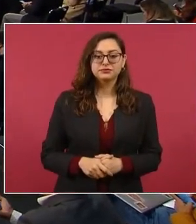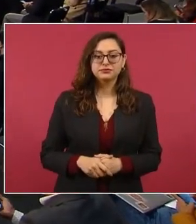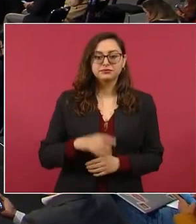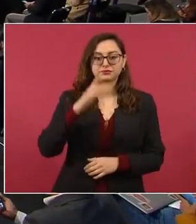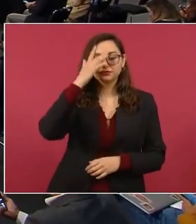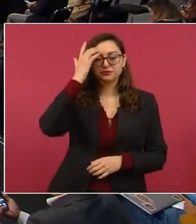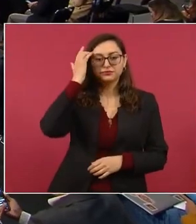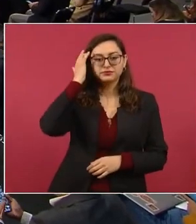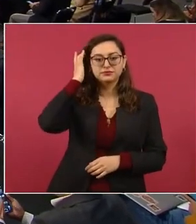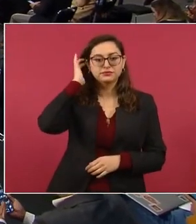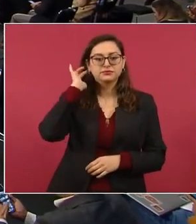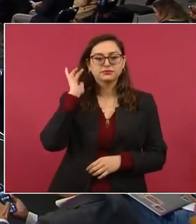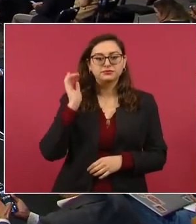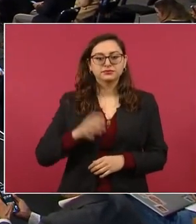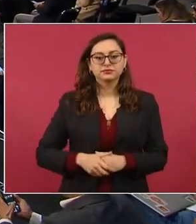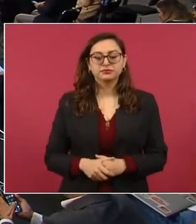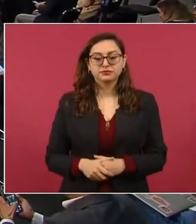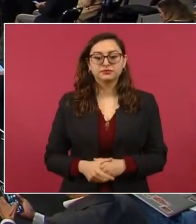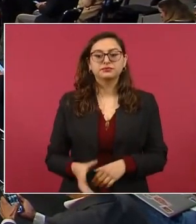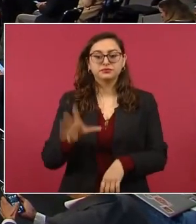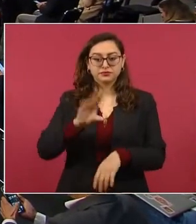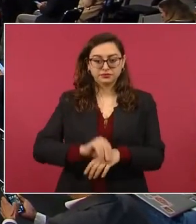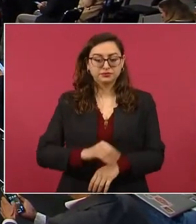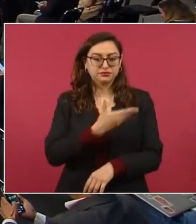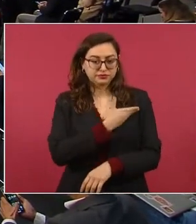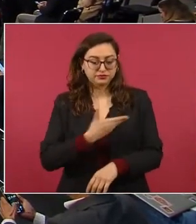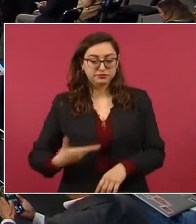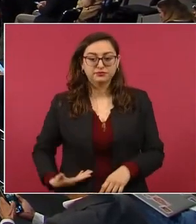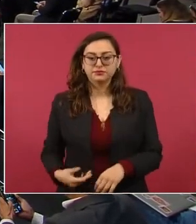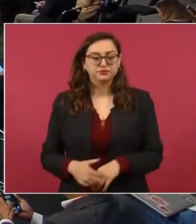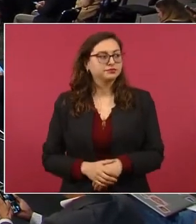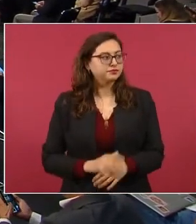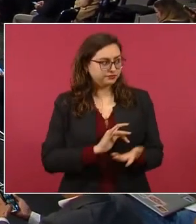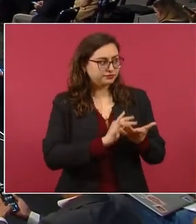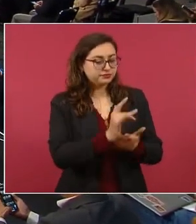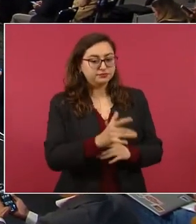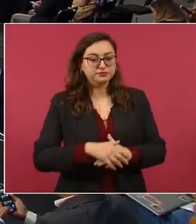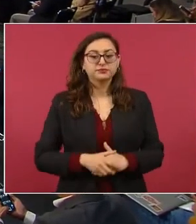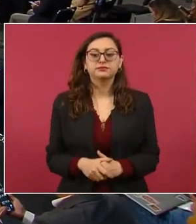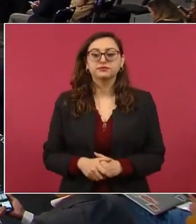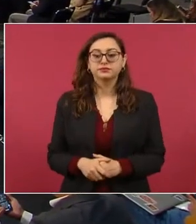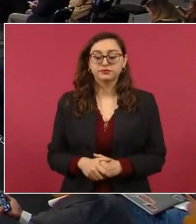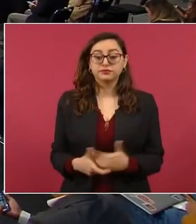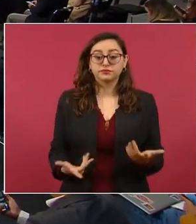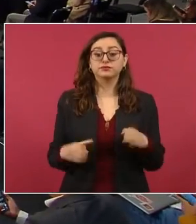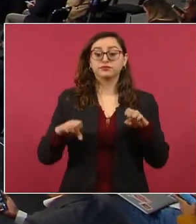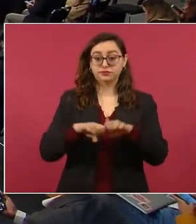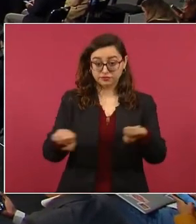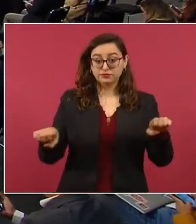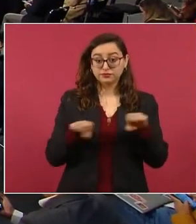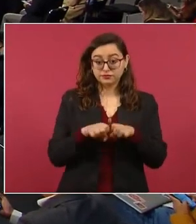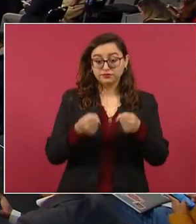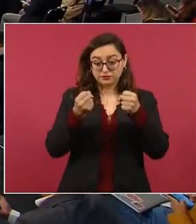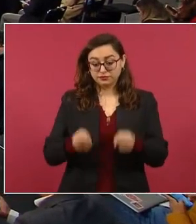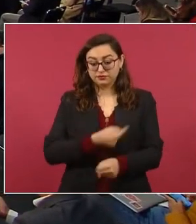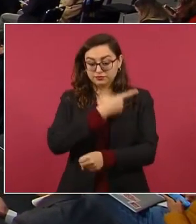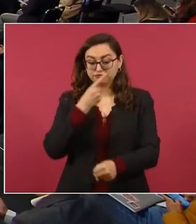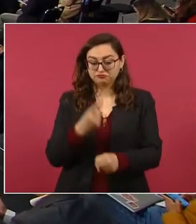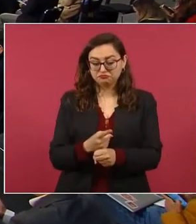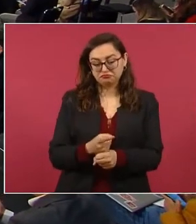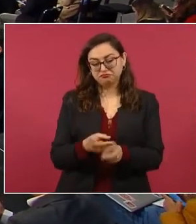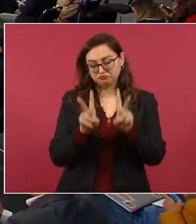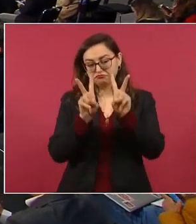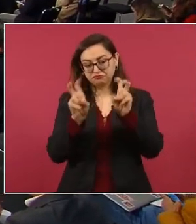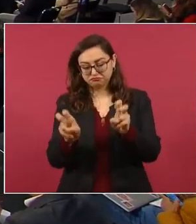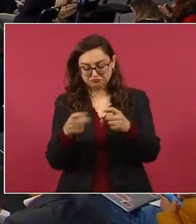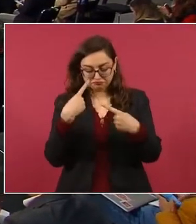Con su permiso, presidente, sí, efectivamente se trató, gracias, en el gabinete, los lamentables hechos